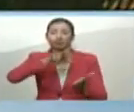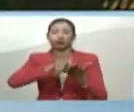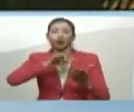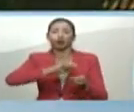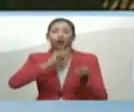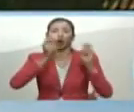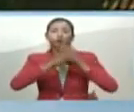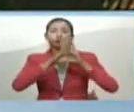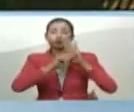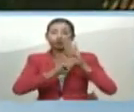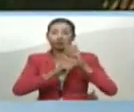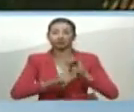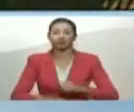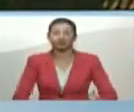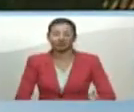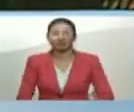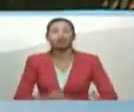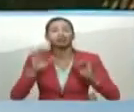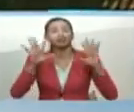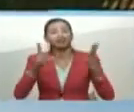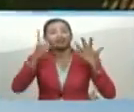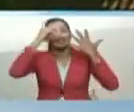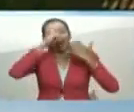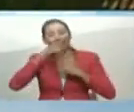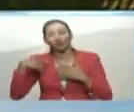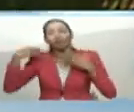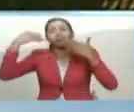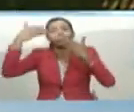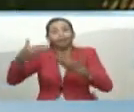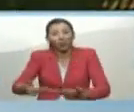16 años. Como dice el tango.